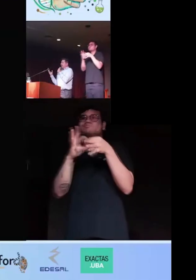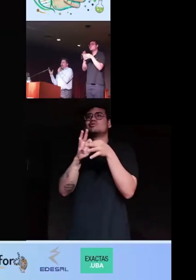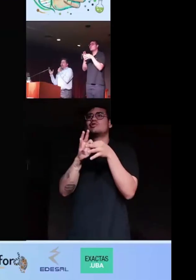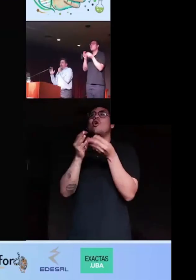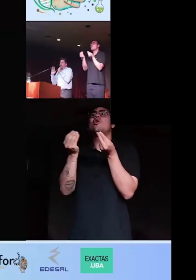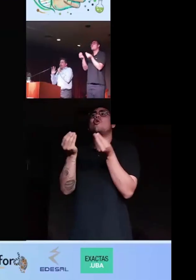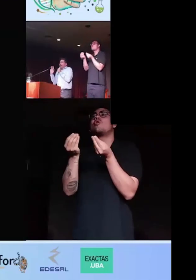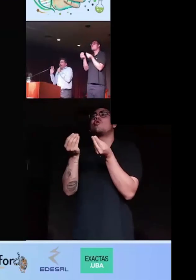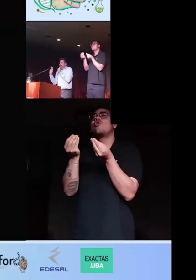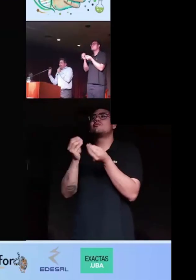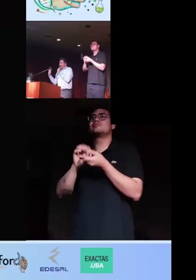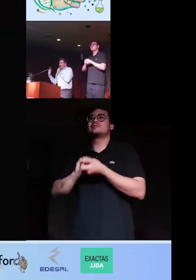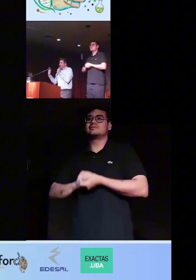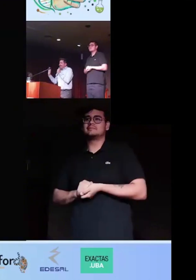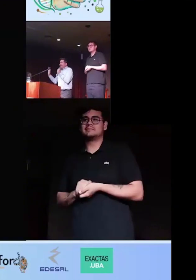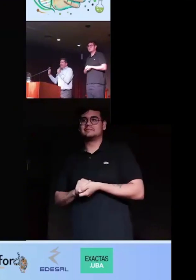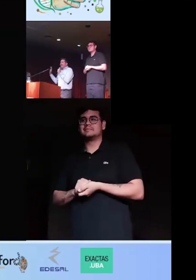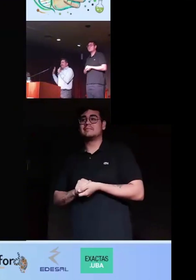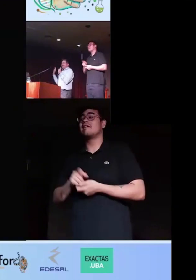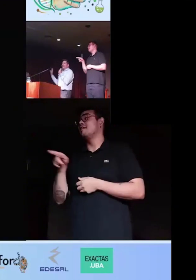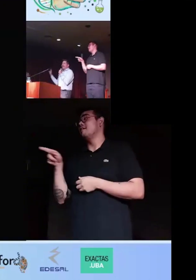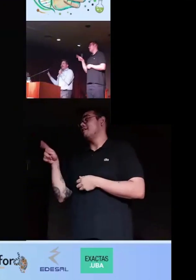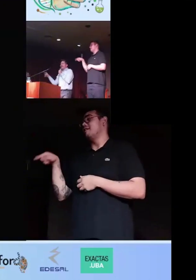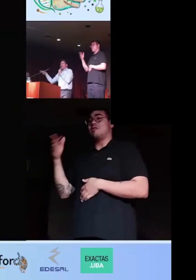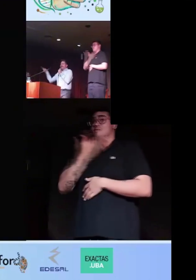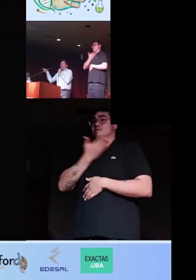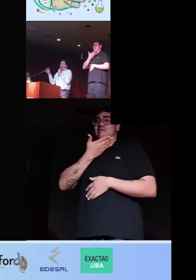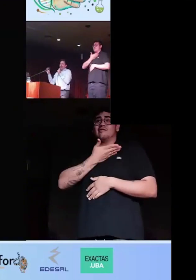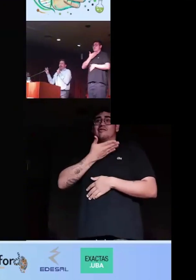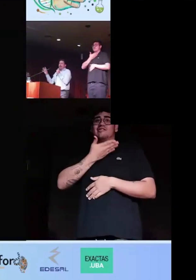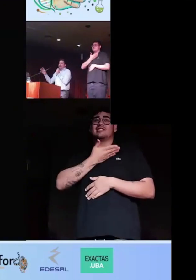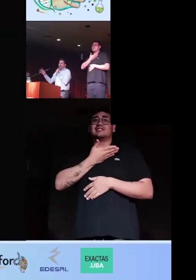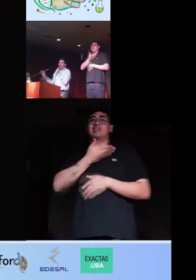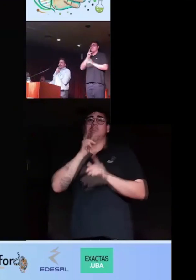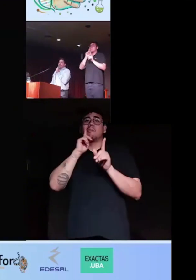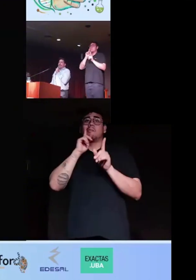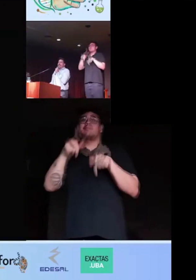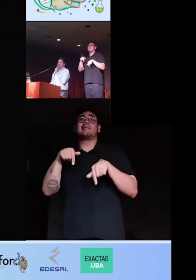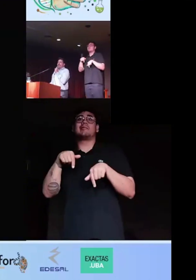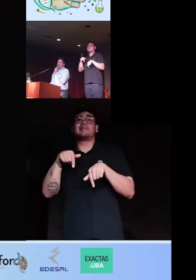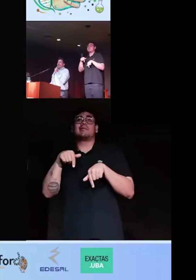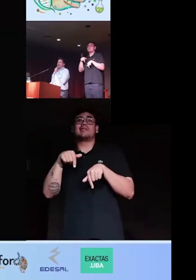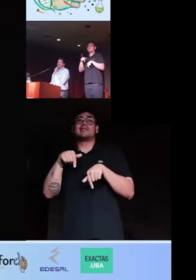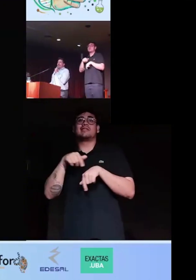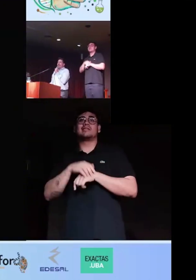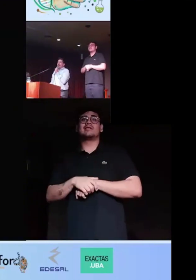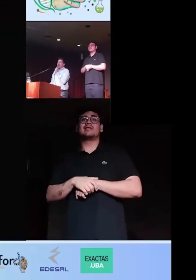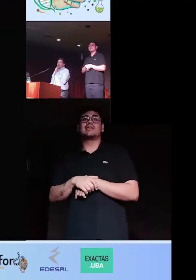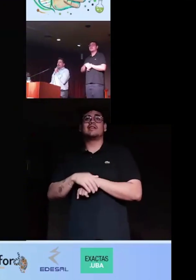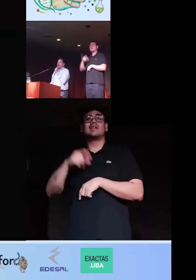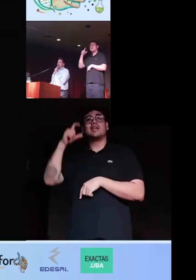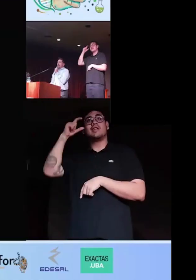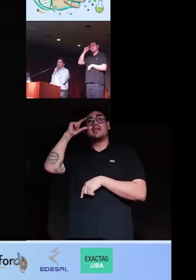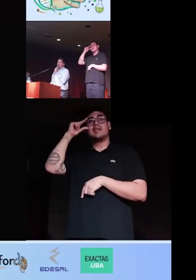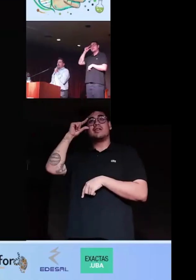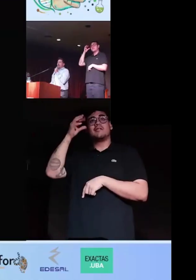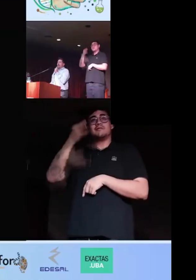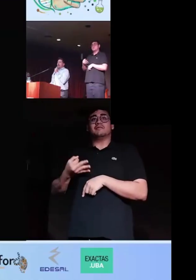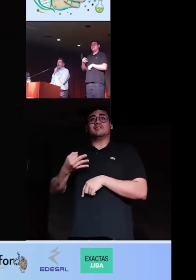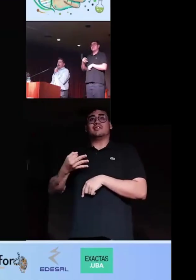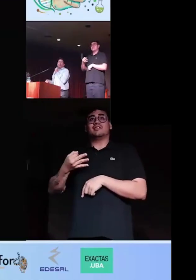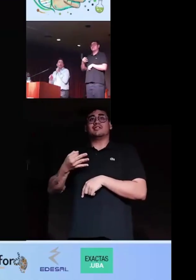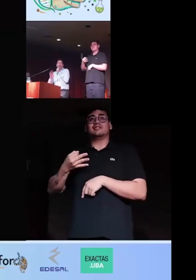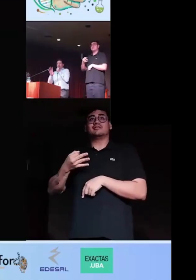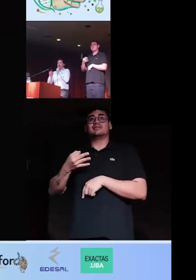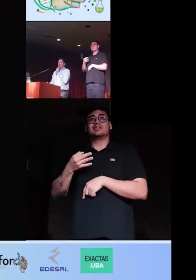estamos acompañando sin saber física, no sabemos, ellos son los expertos y em,